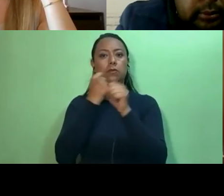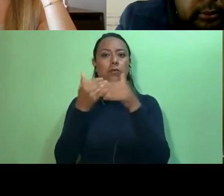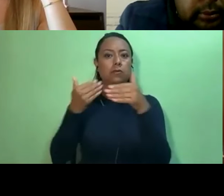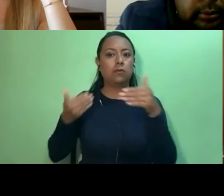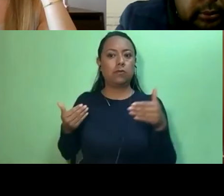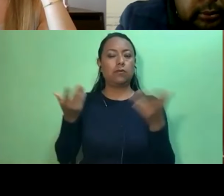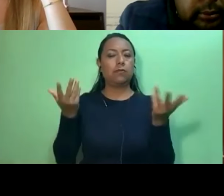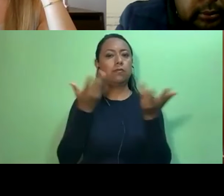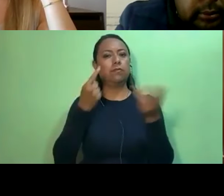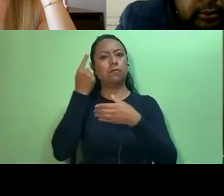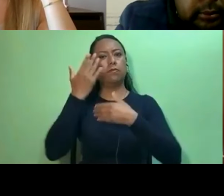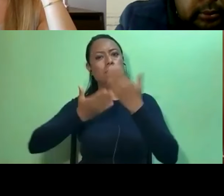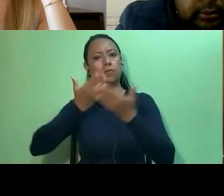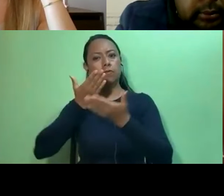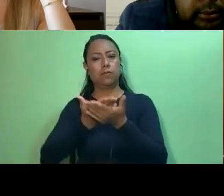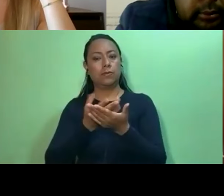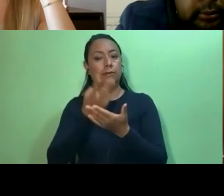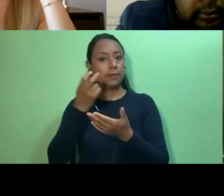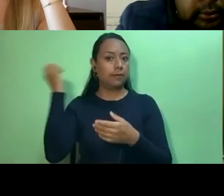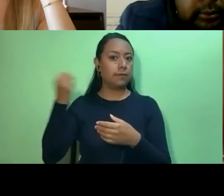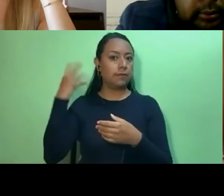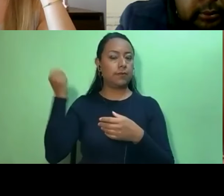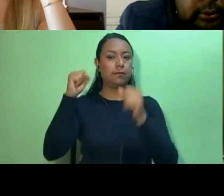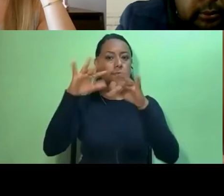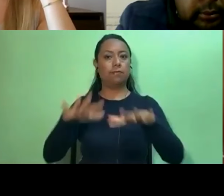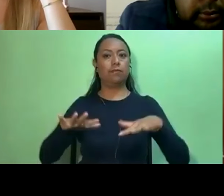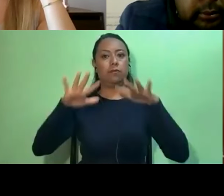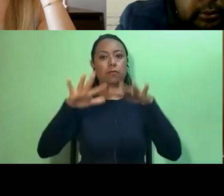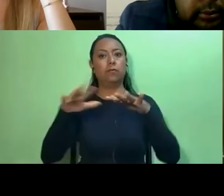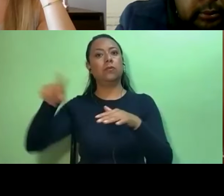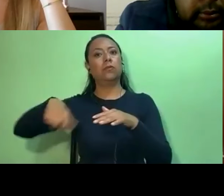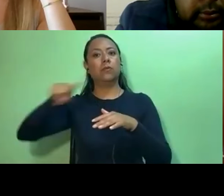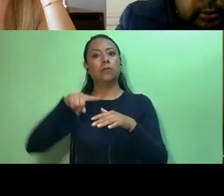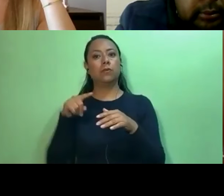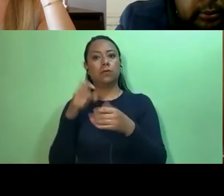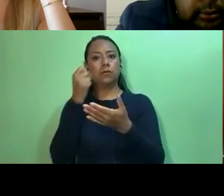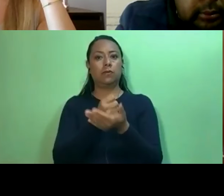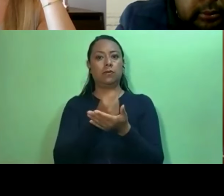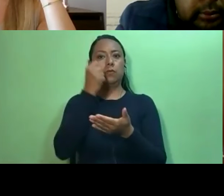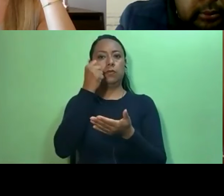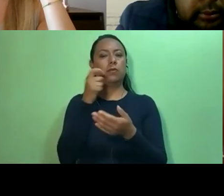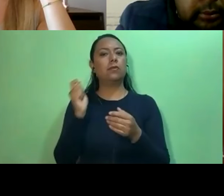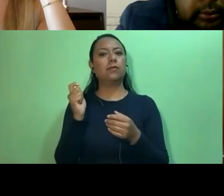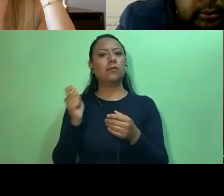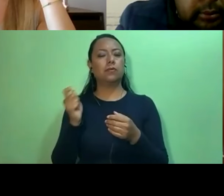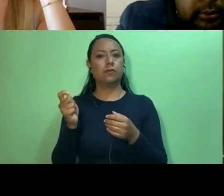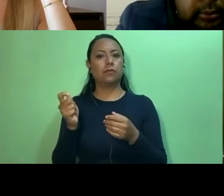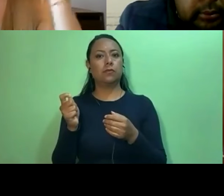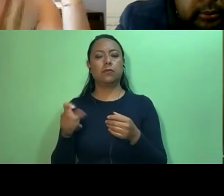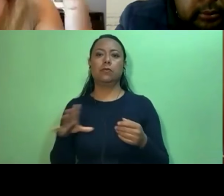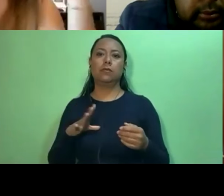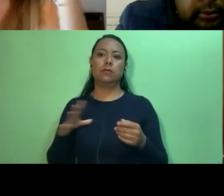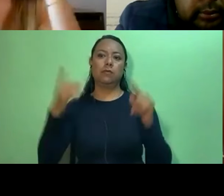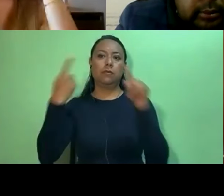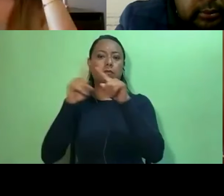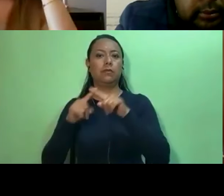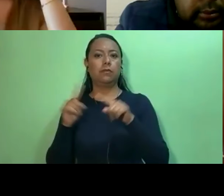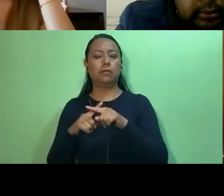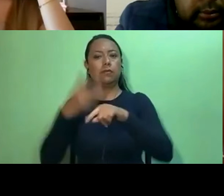una propuesta y este Congreso tuvo a bien aprobarla, que tuvo que ver con una serie de adecuaciones también de